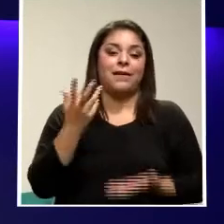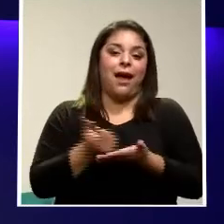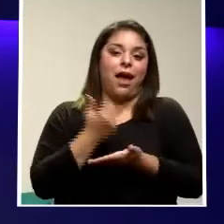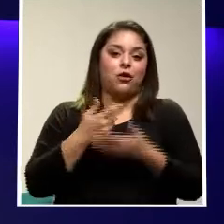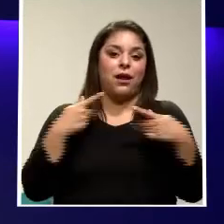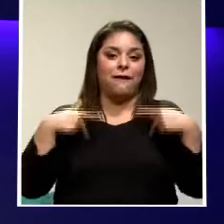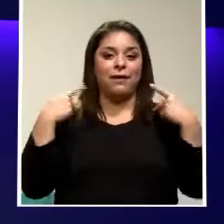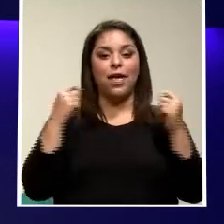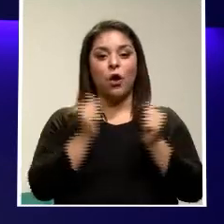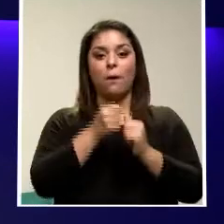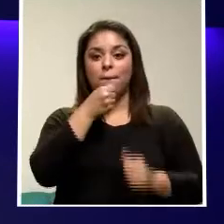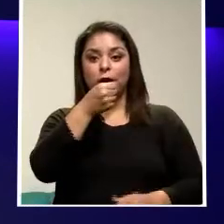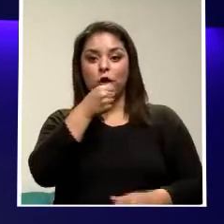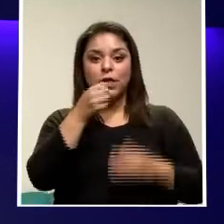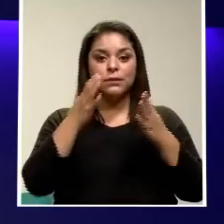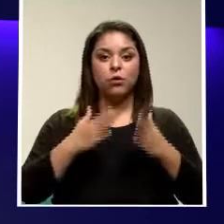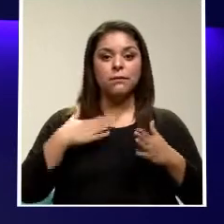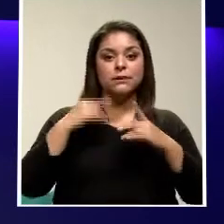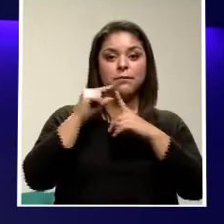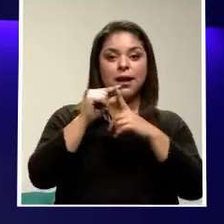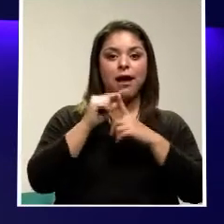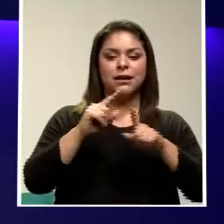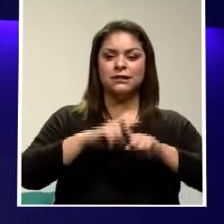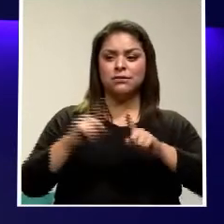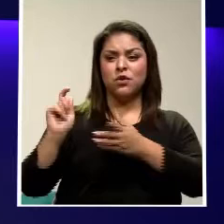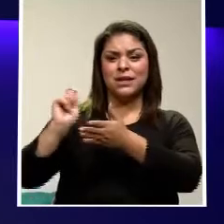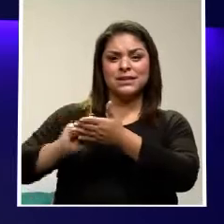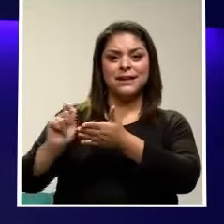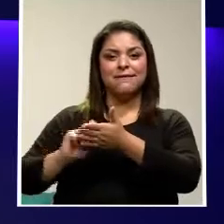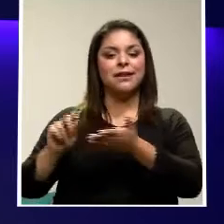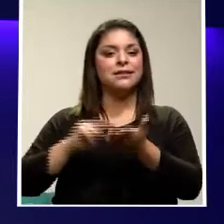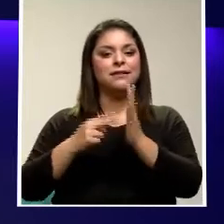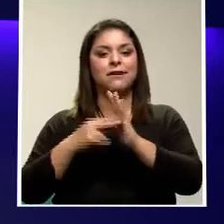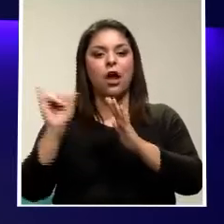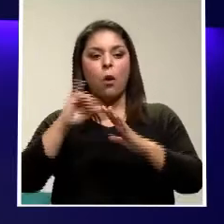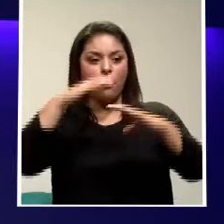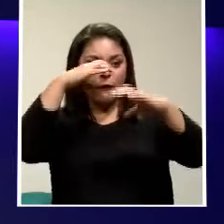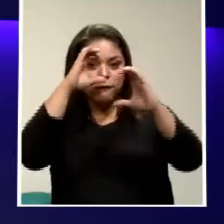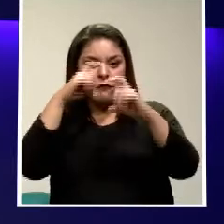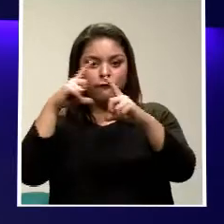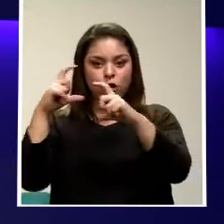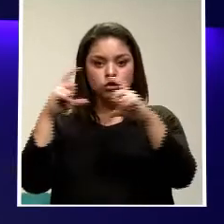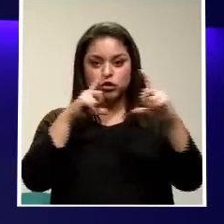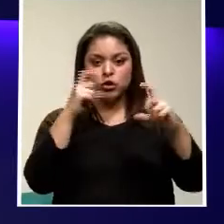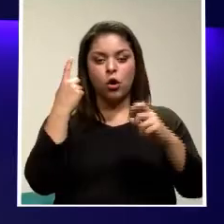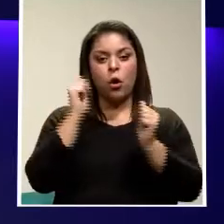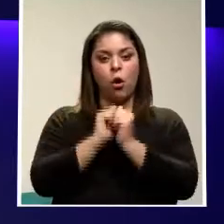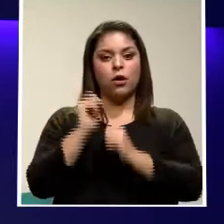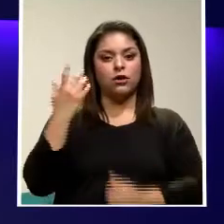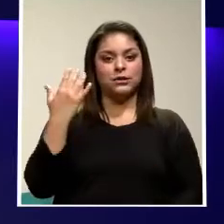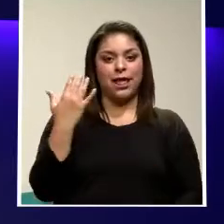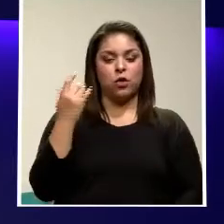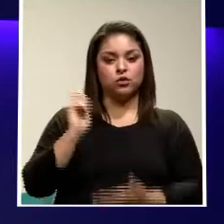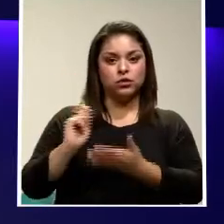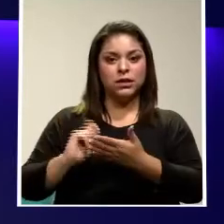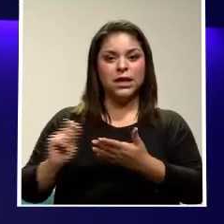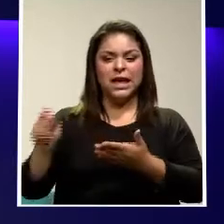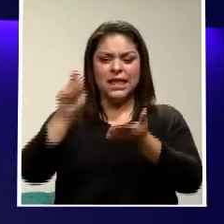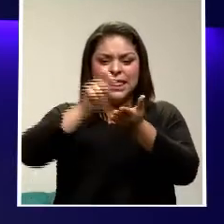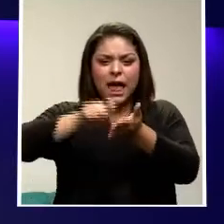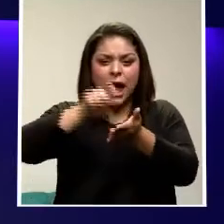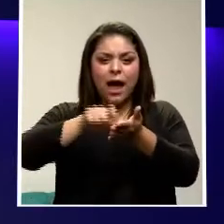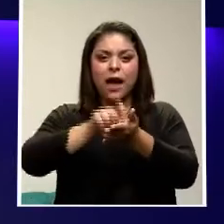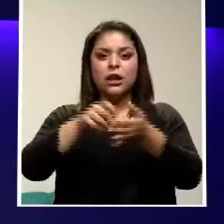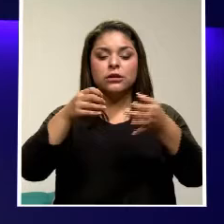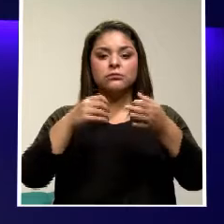escribir es tomar fotos con los dedos, es dejar constancia de los días y de la gente que